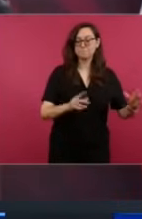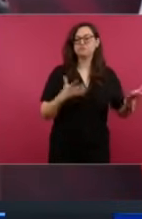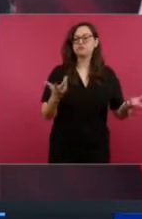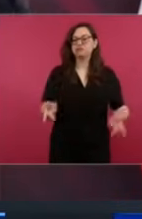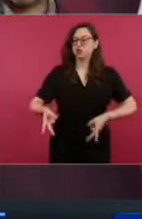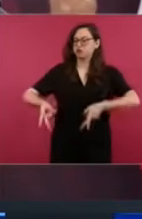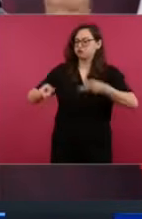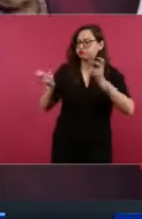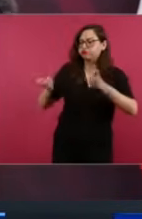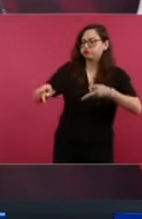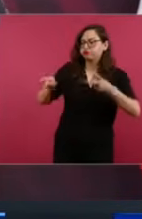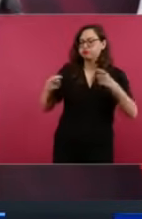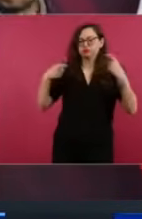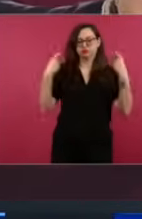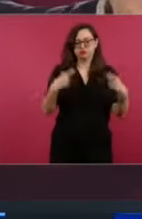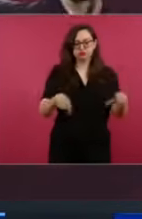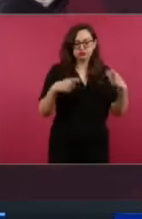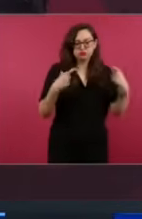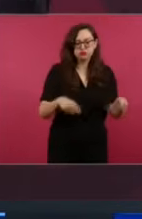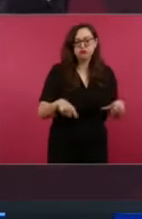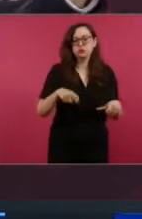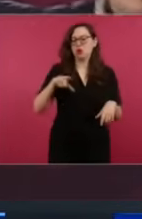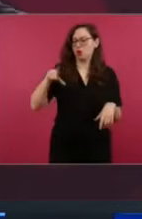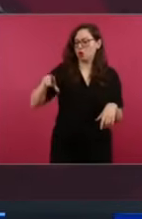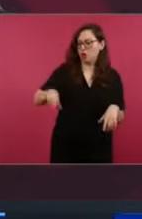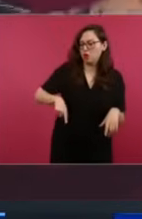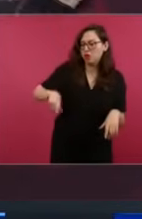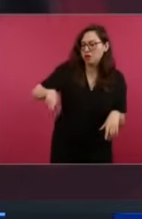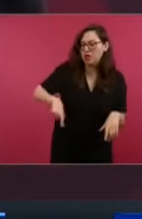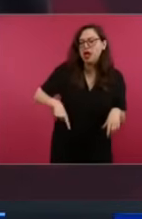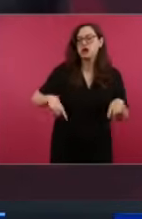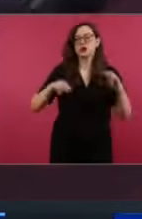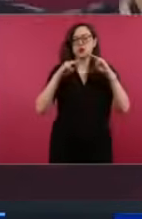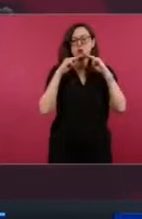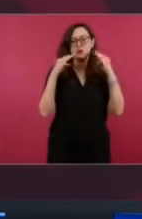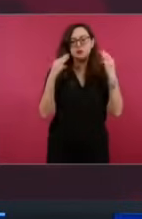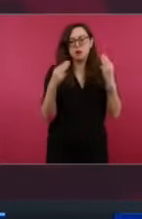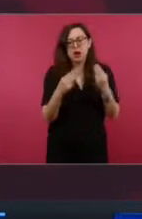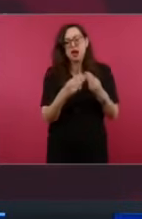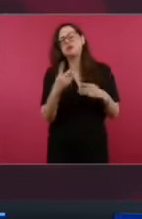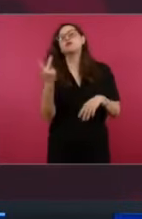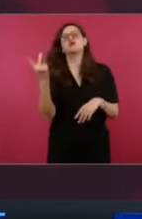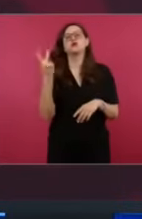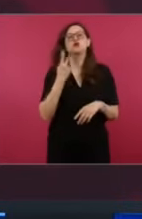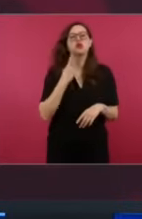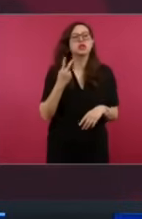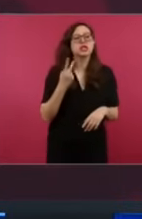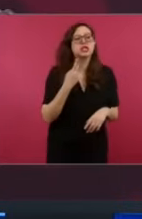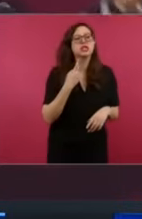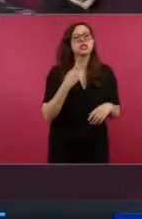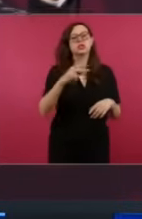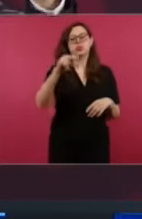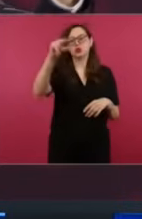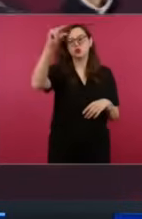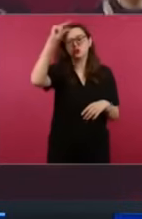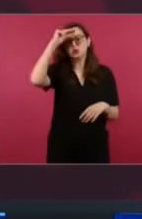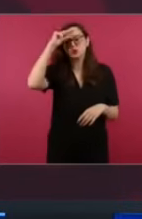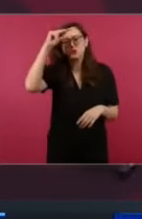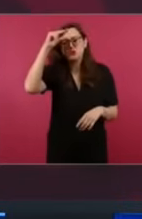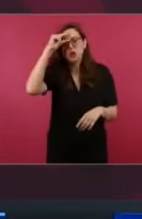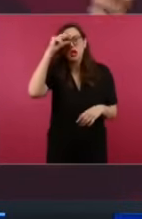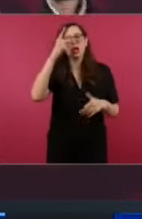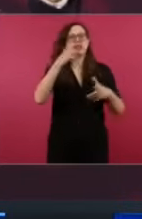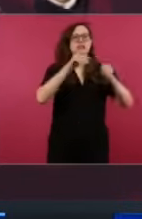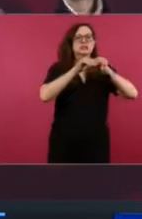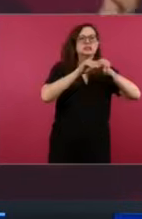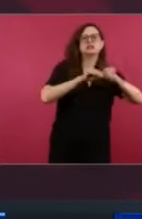gráficas, y además hechas por el INEGI o hechas también por los centros de estudio de todo esto, y demuestra que si